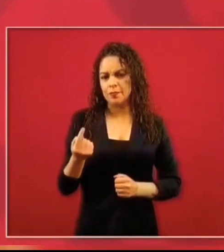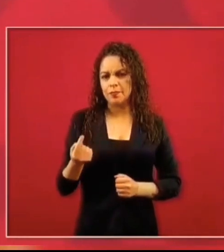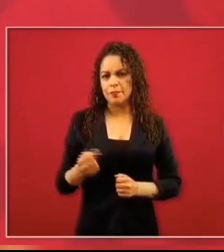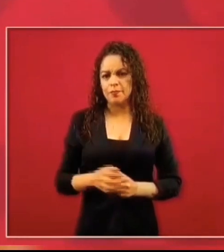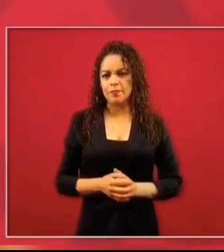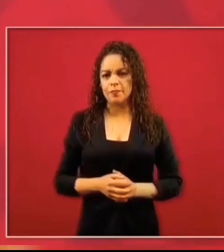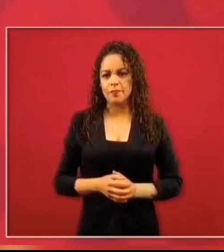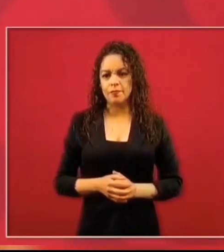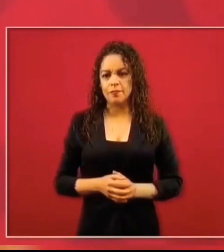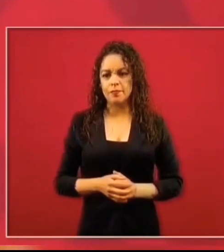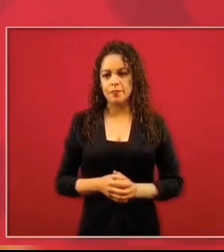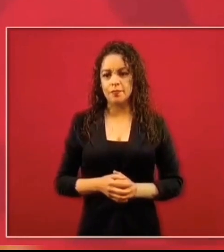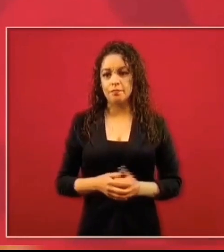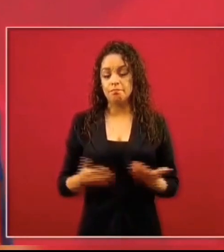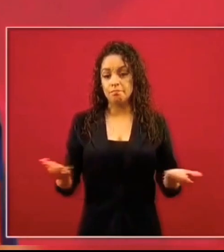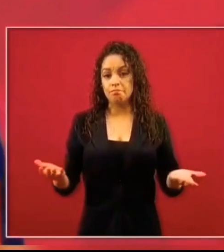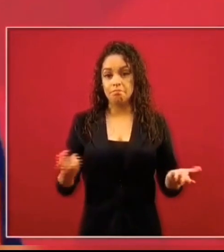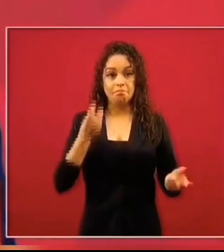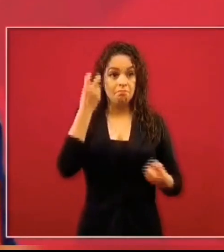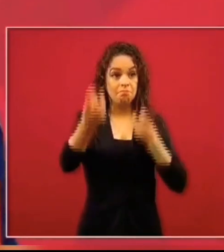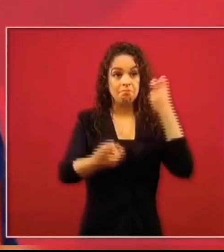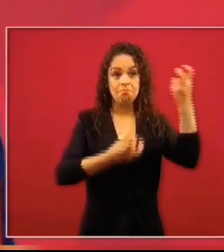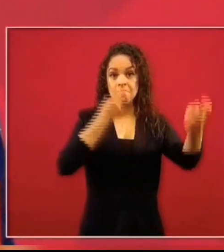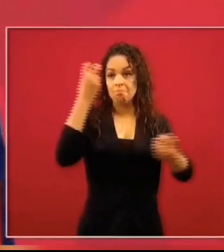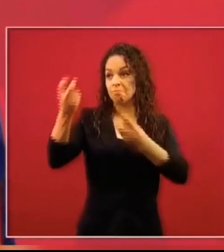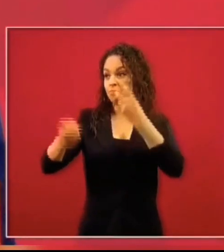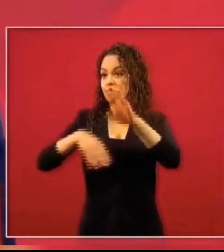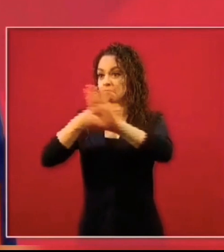para las campañas de desprestigio.